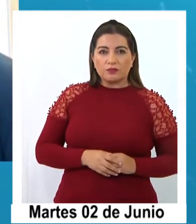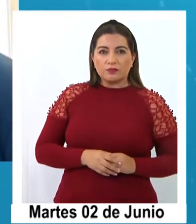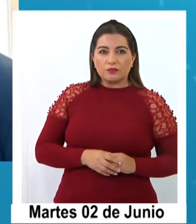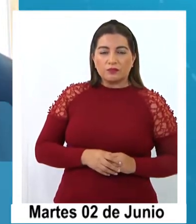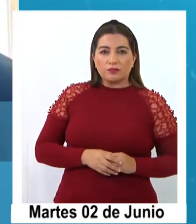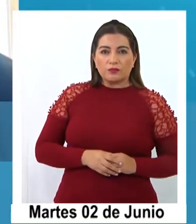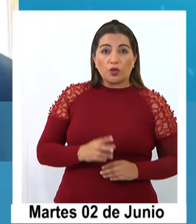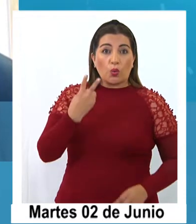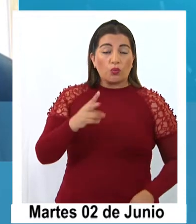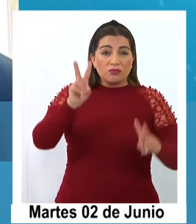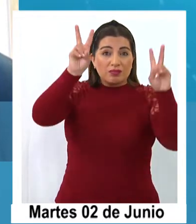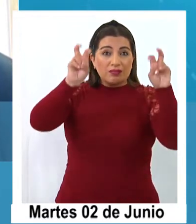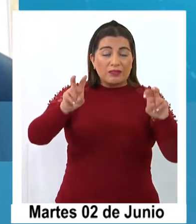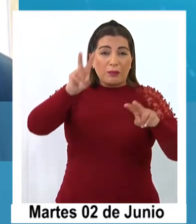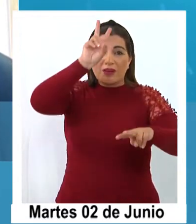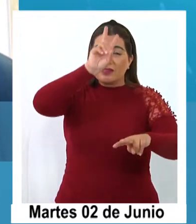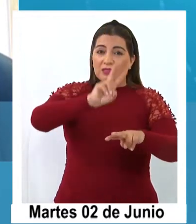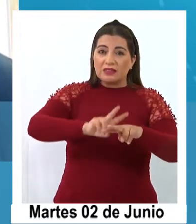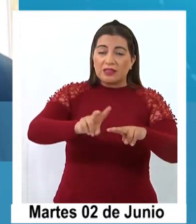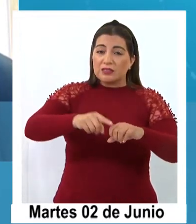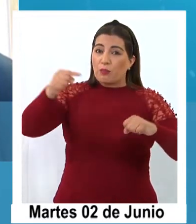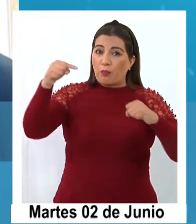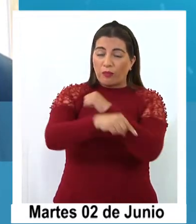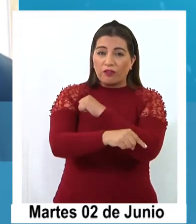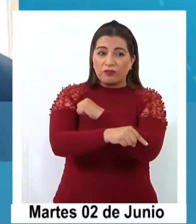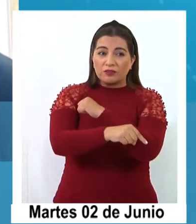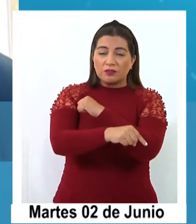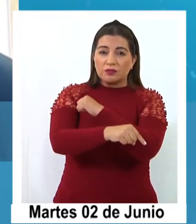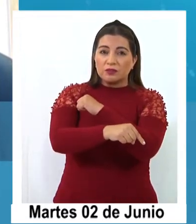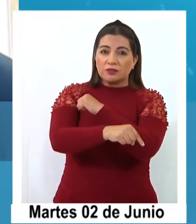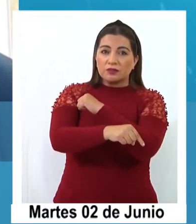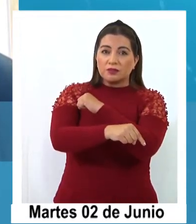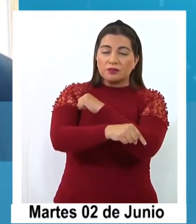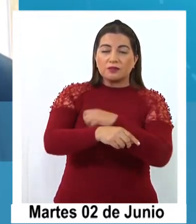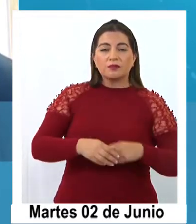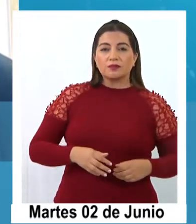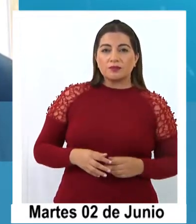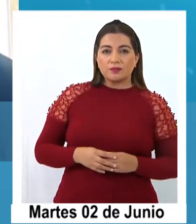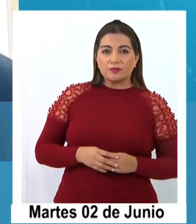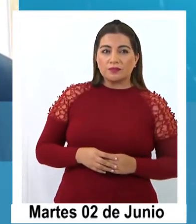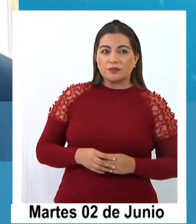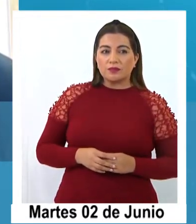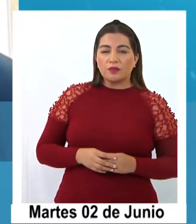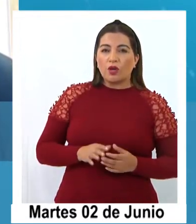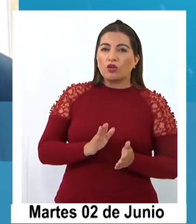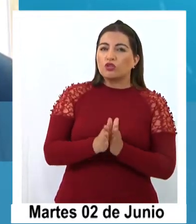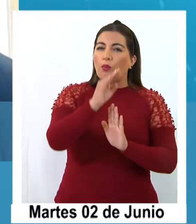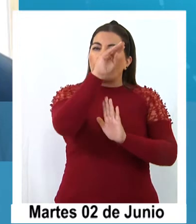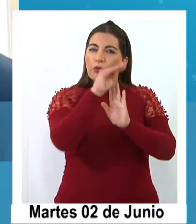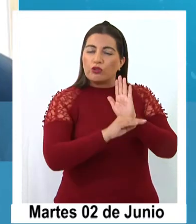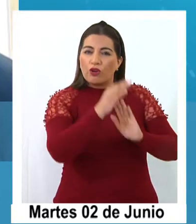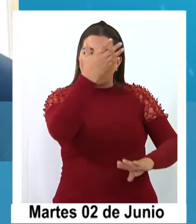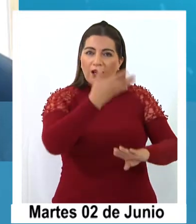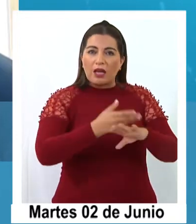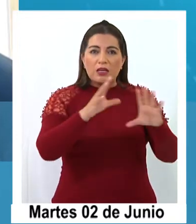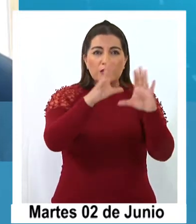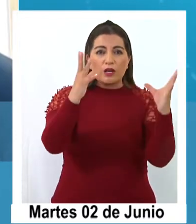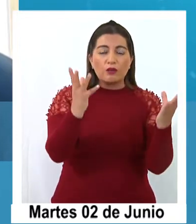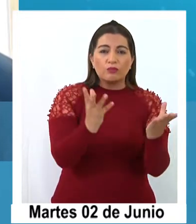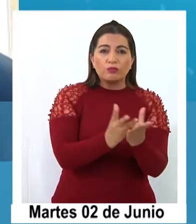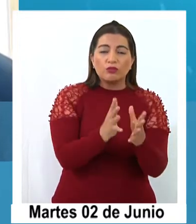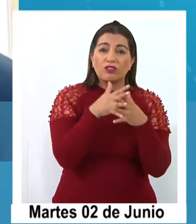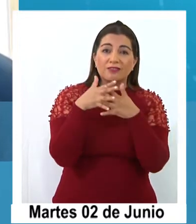temas que se abordan y que se profundizan bastante bien, con todos los protocolos que hay a nivel mundial,